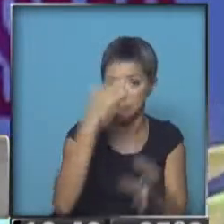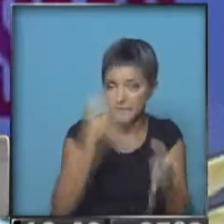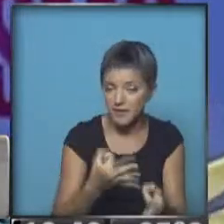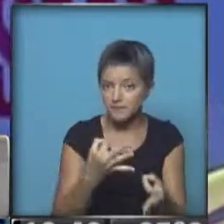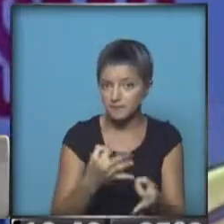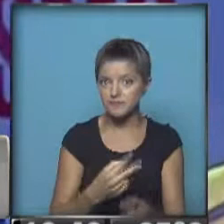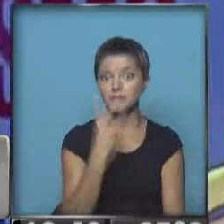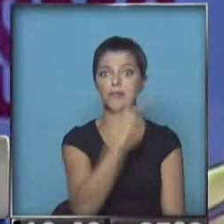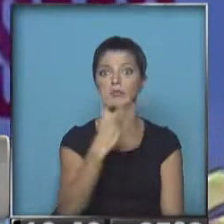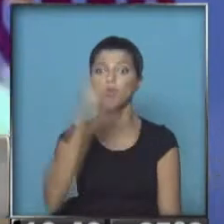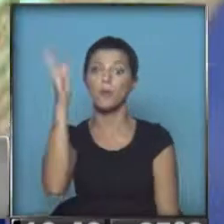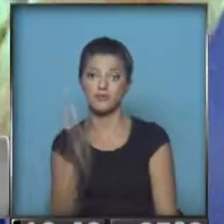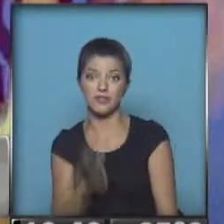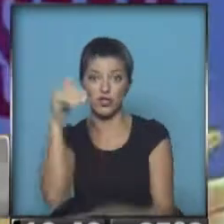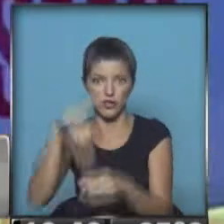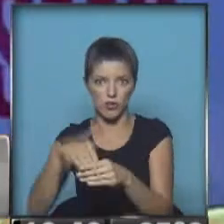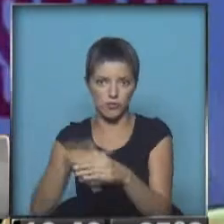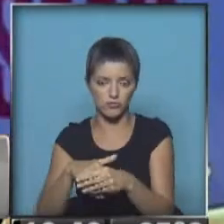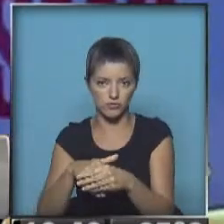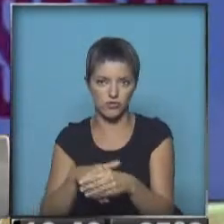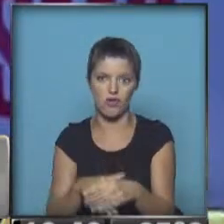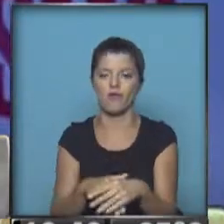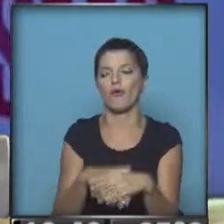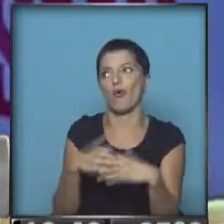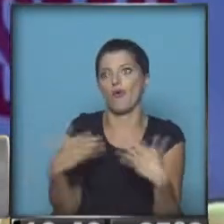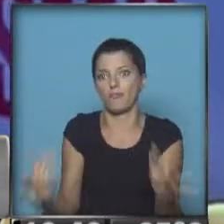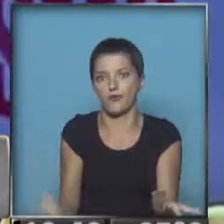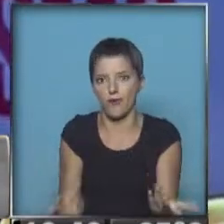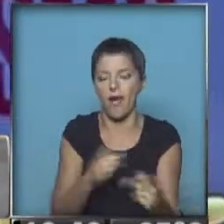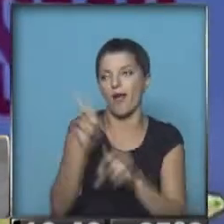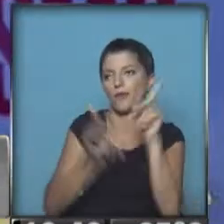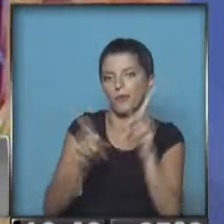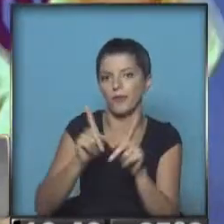el 22% de los votos, era lógico que algún escribano